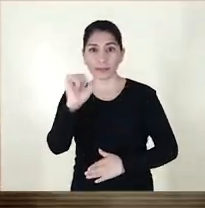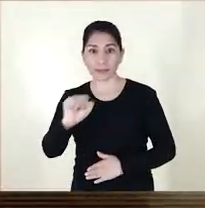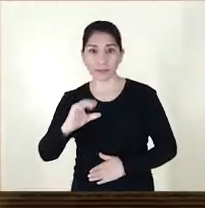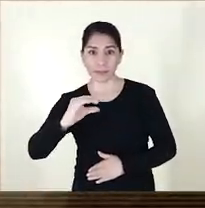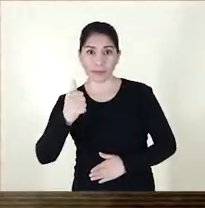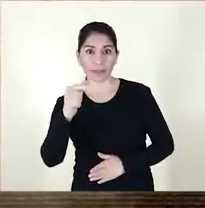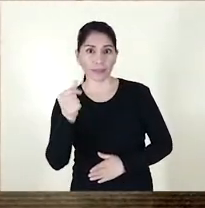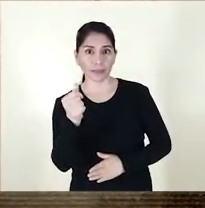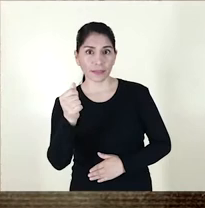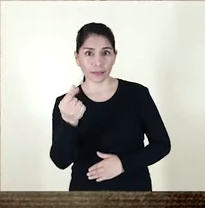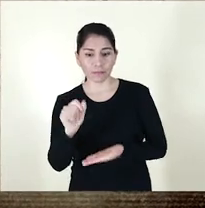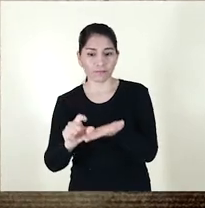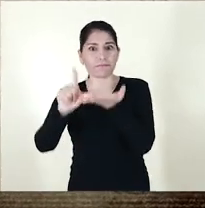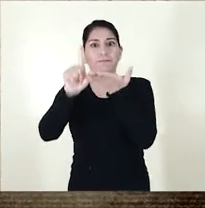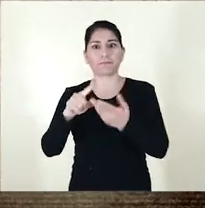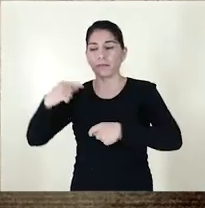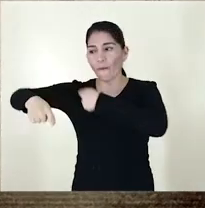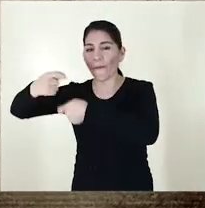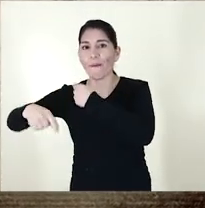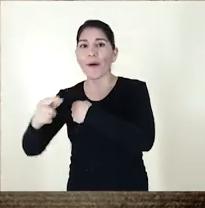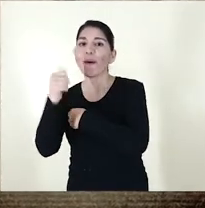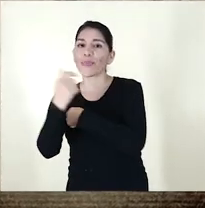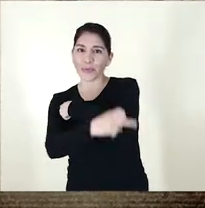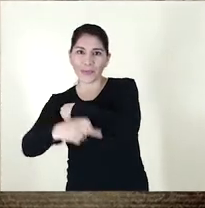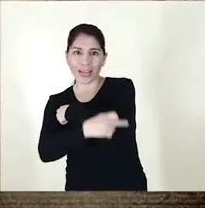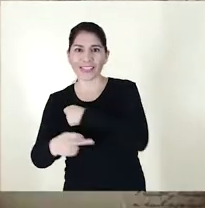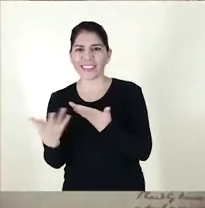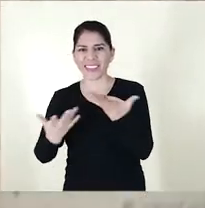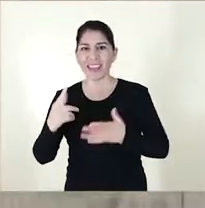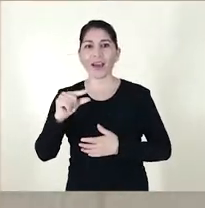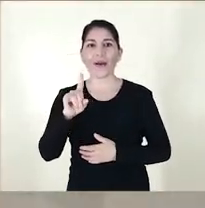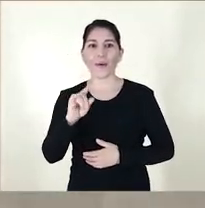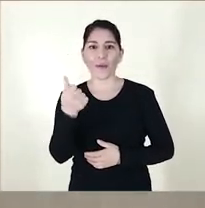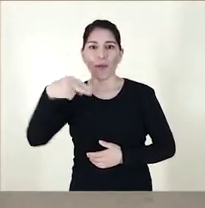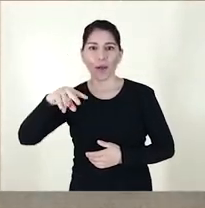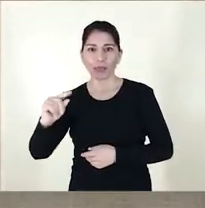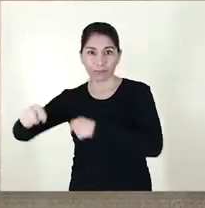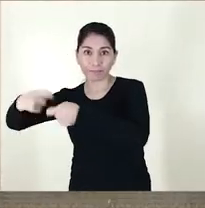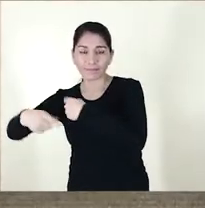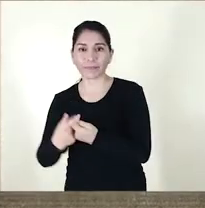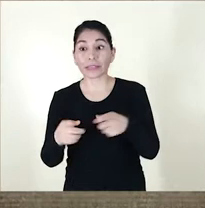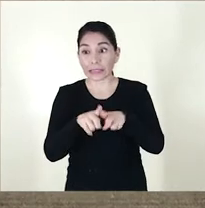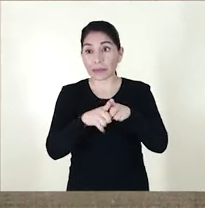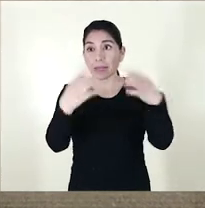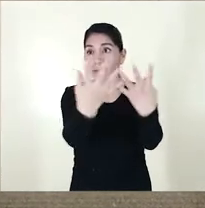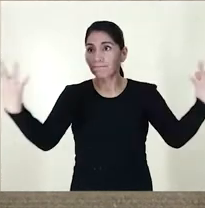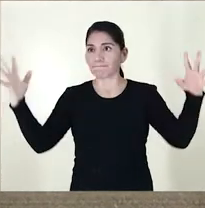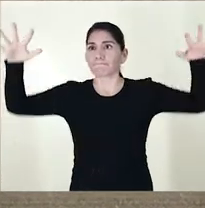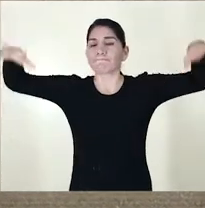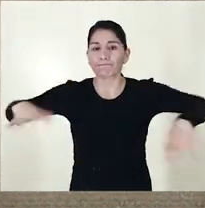fiscal estaba llena, producto del comercio internacional del guano. Además, la destrucción de las murallas en